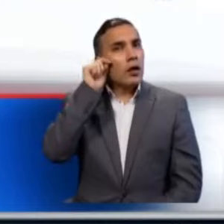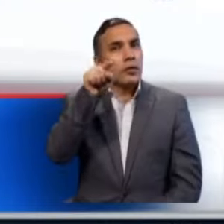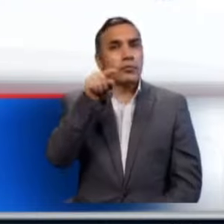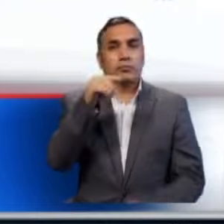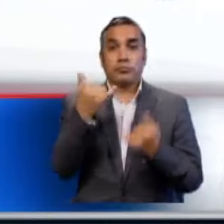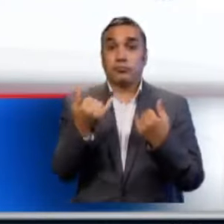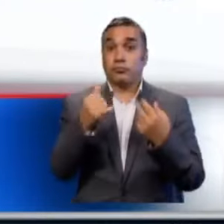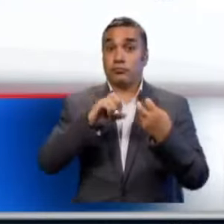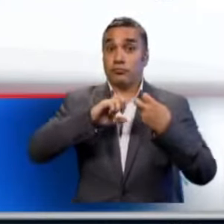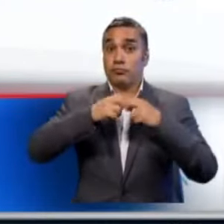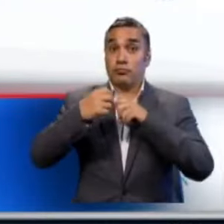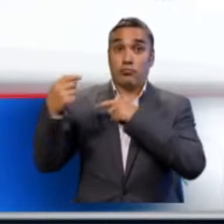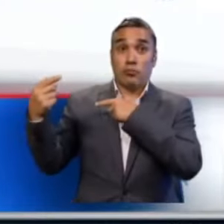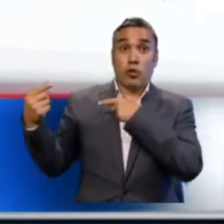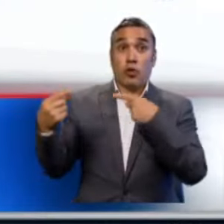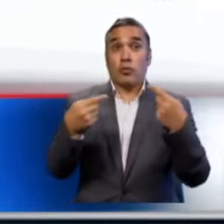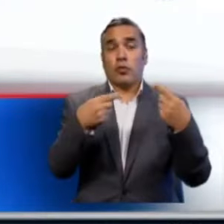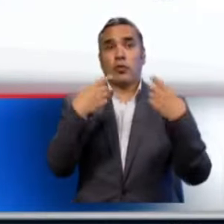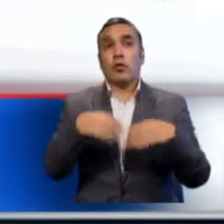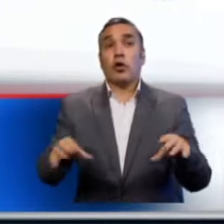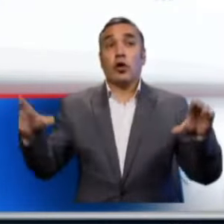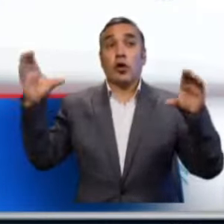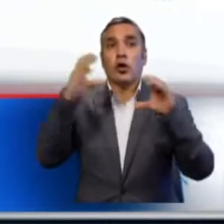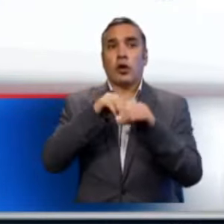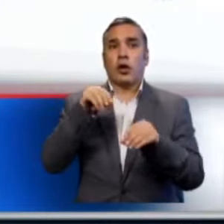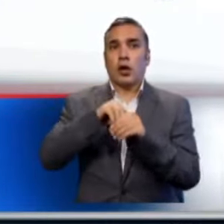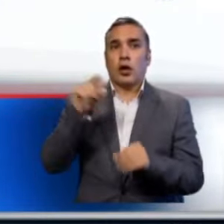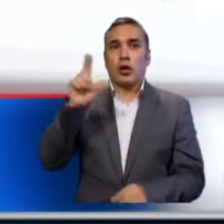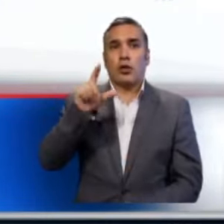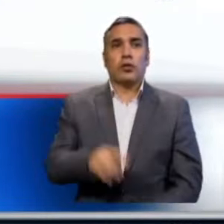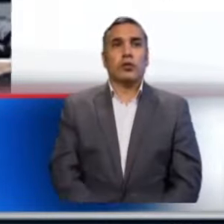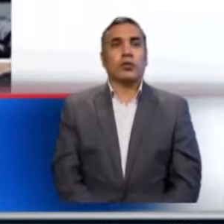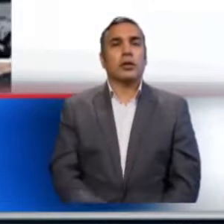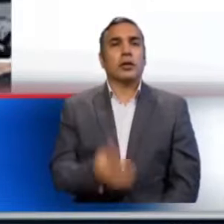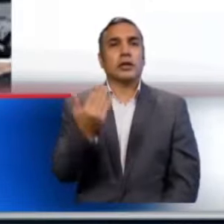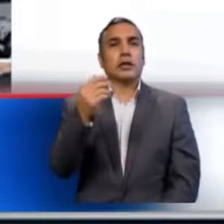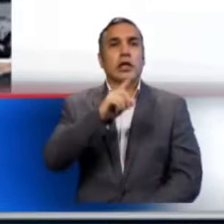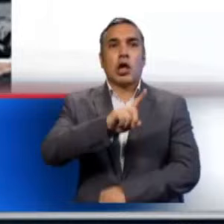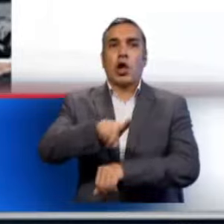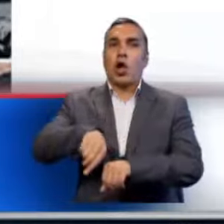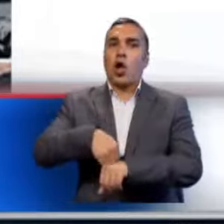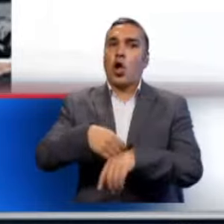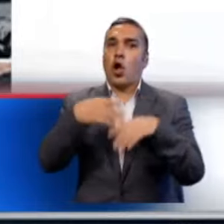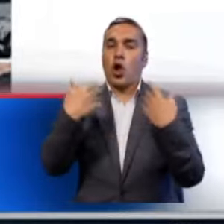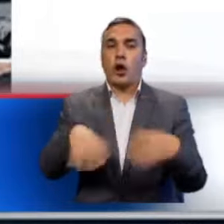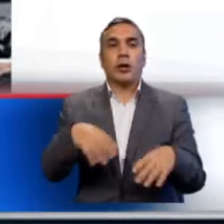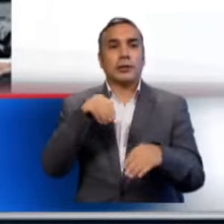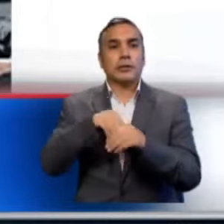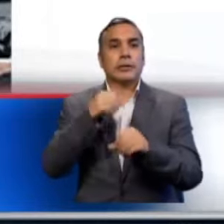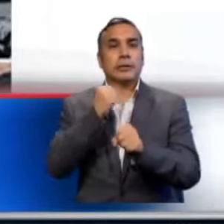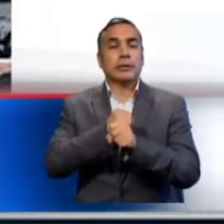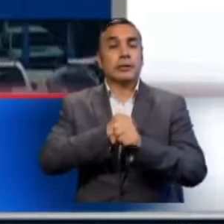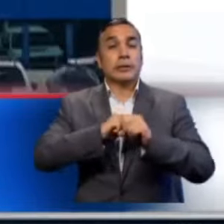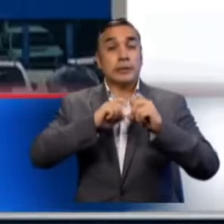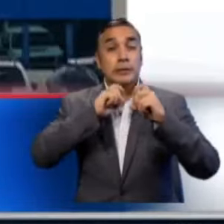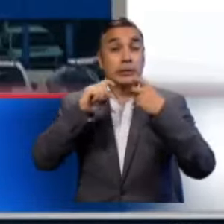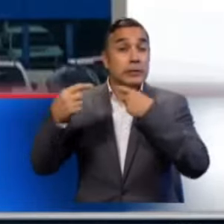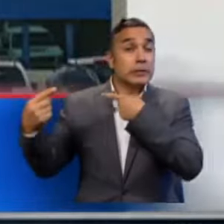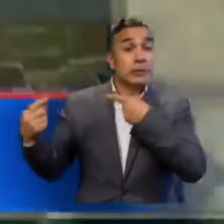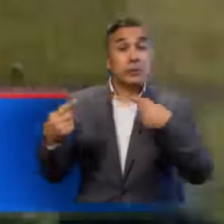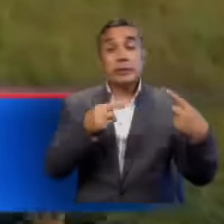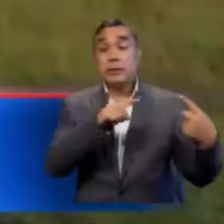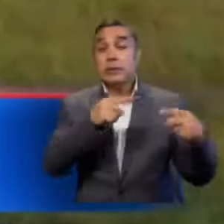estos amotinamientos se han registrado desde la noche de este lunes. Son más de 15 horas, son los resultados de este amotinamiento que se han